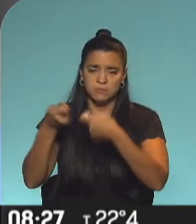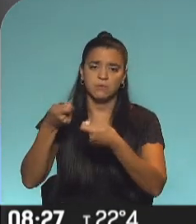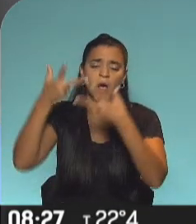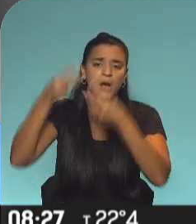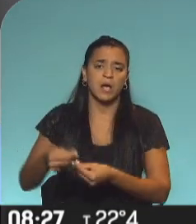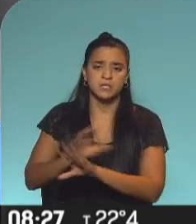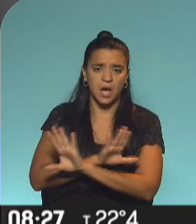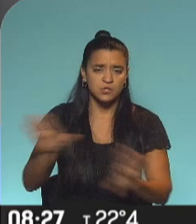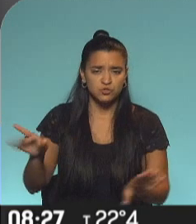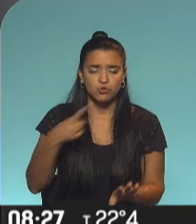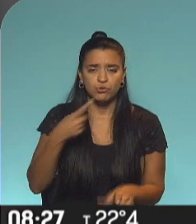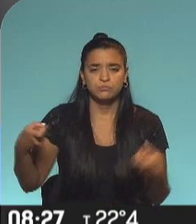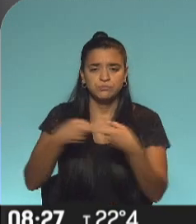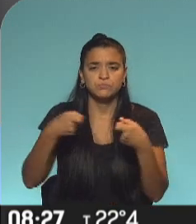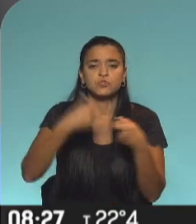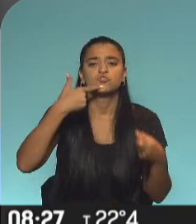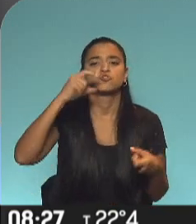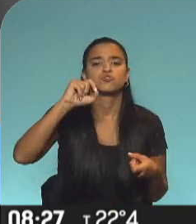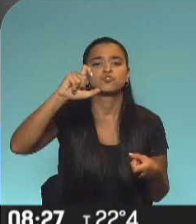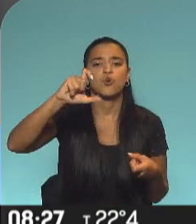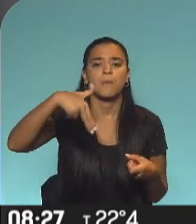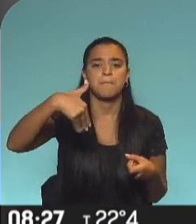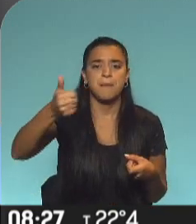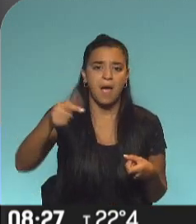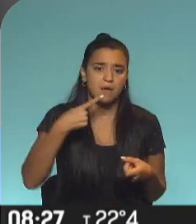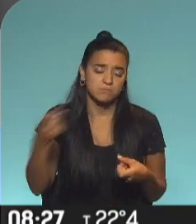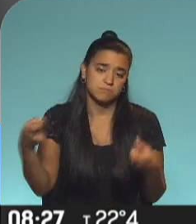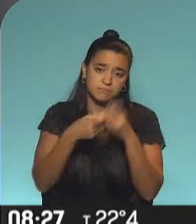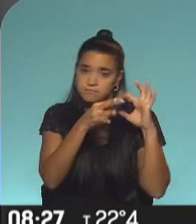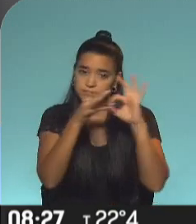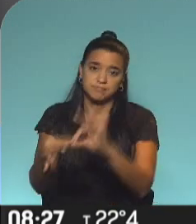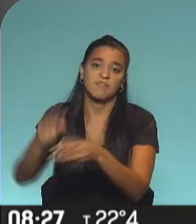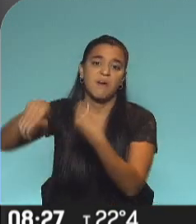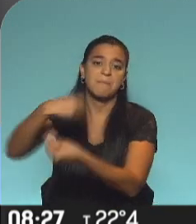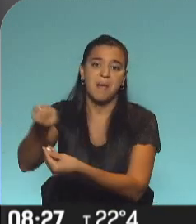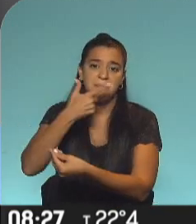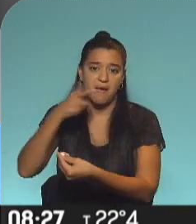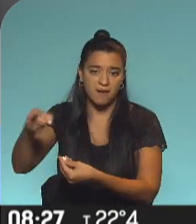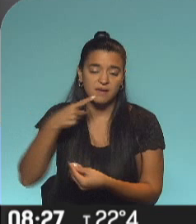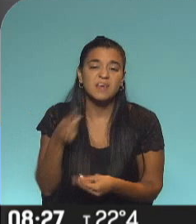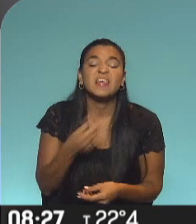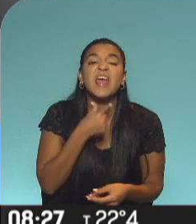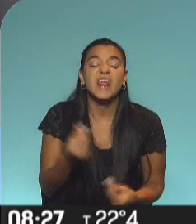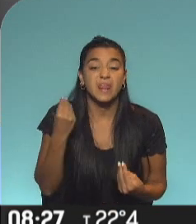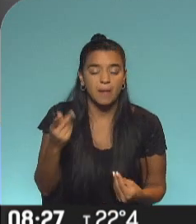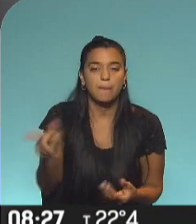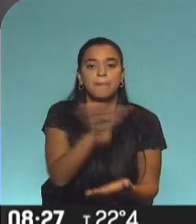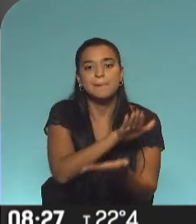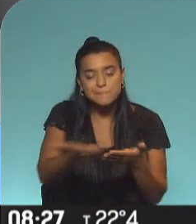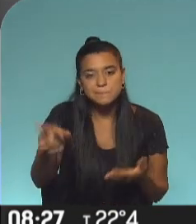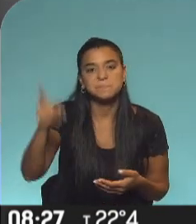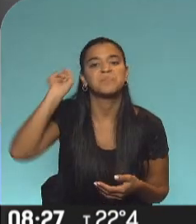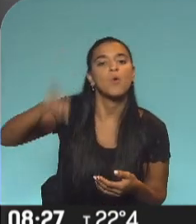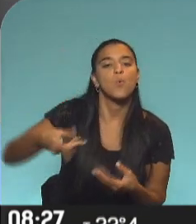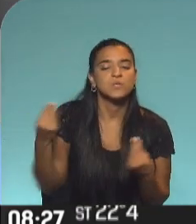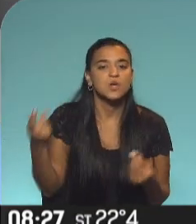un planteo de la empresa SOCMA, la empresa históricamente vinculada a la familia Macri, que pretendía una nueva